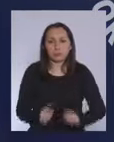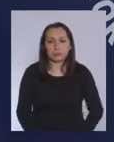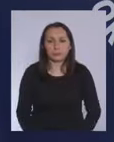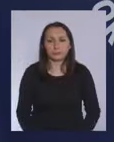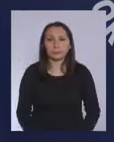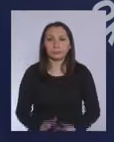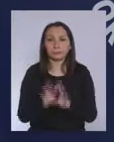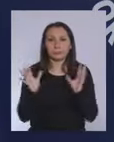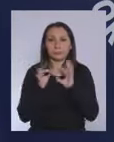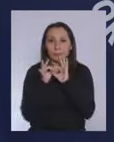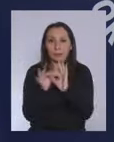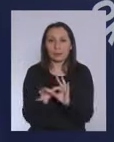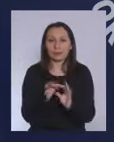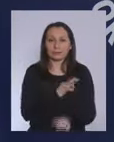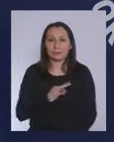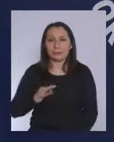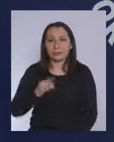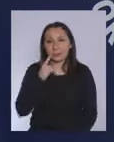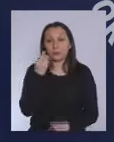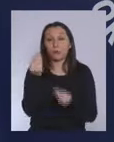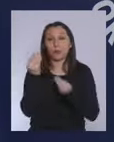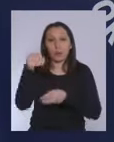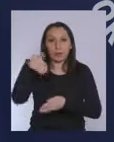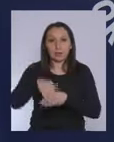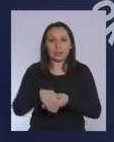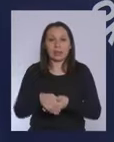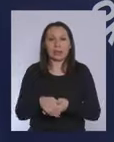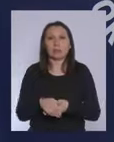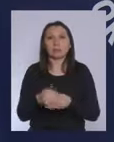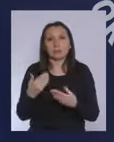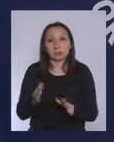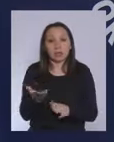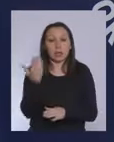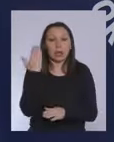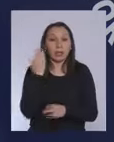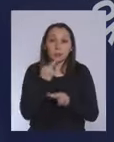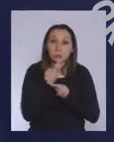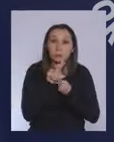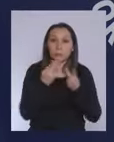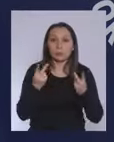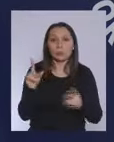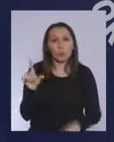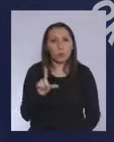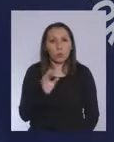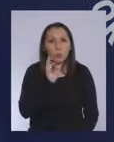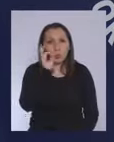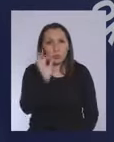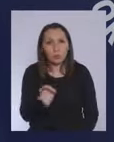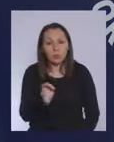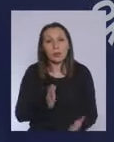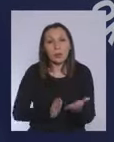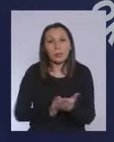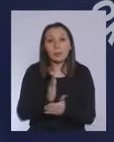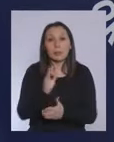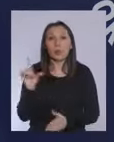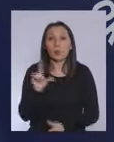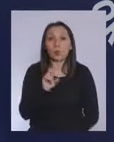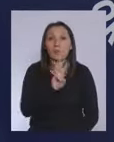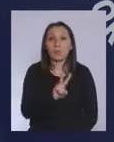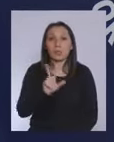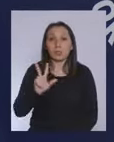muchas gracias ministro bueno muy buenas tardes como anunciamos hace unos días el día lunes a partir del lunes